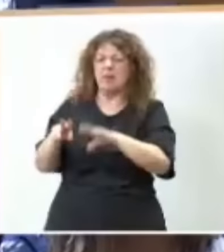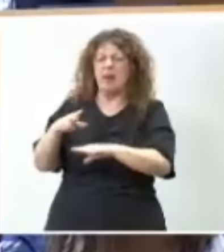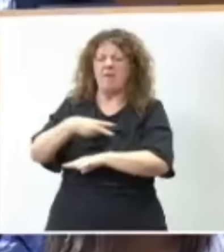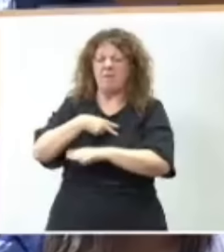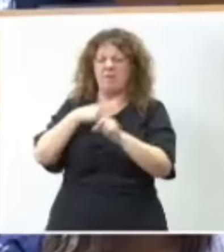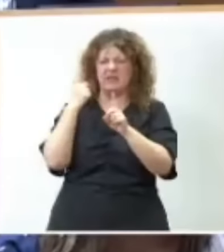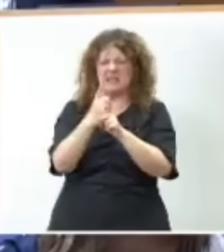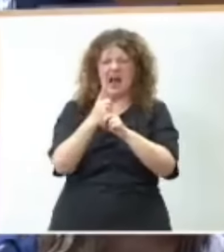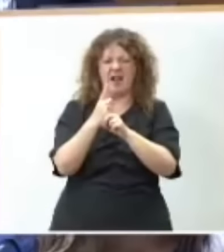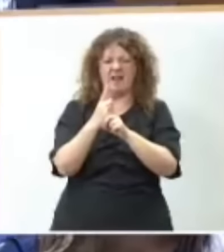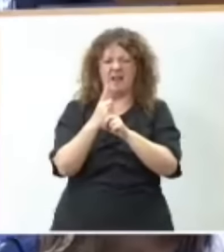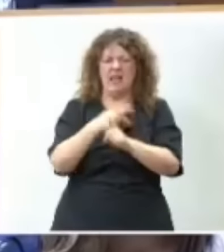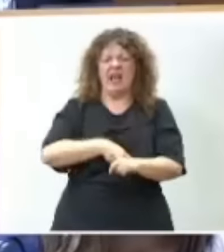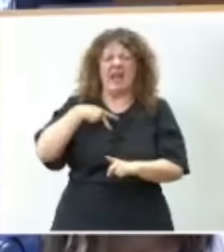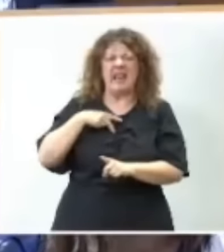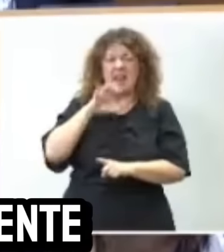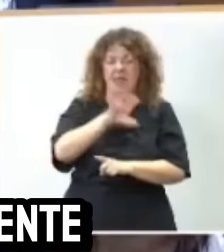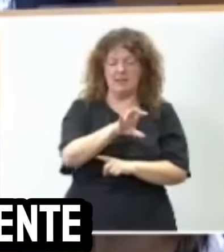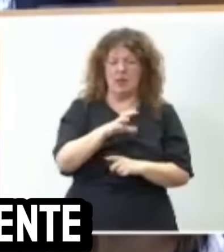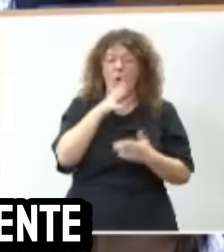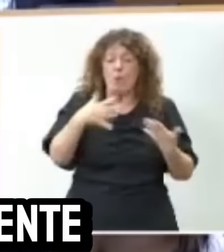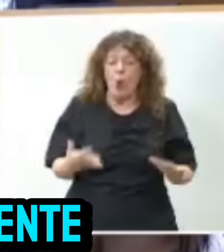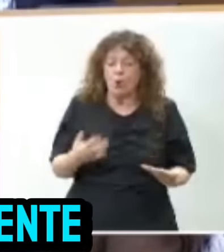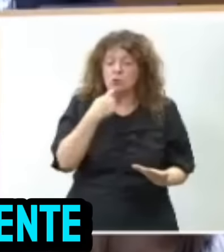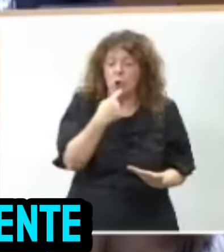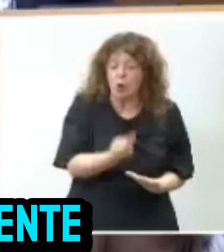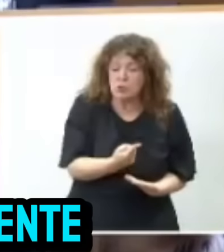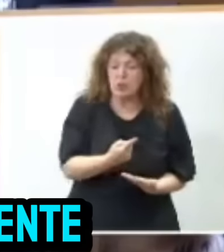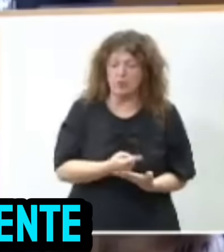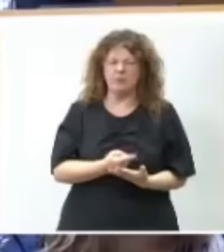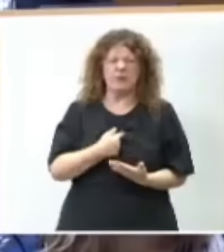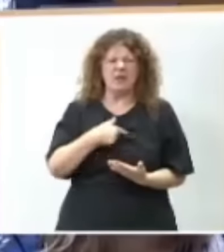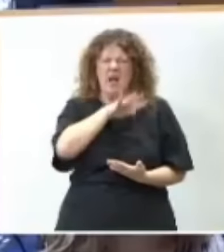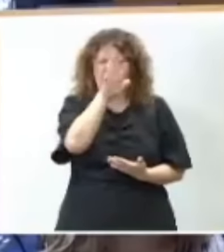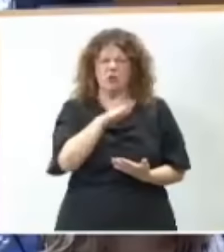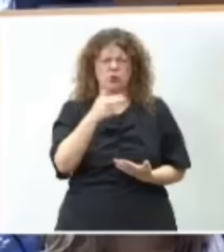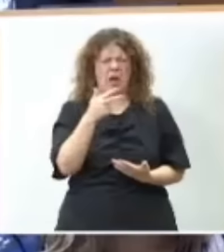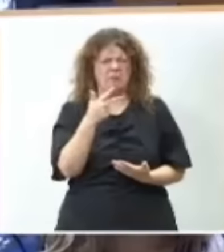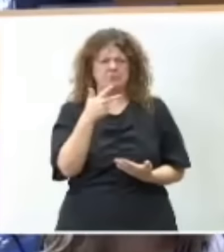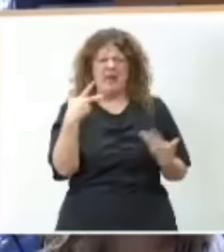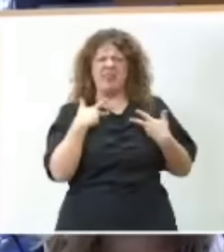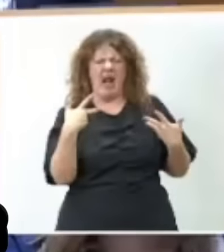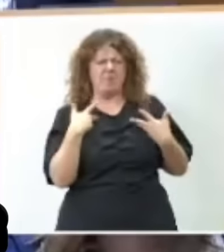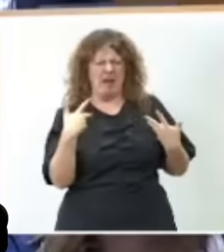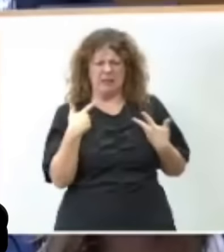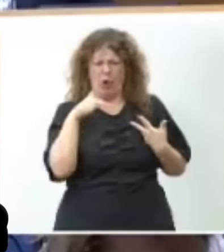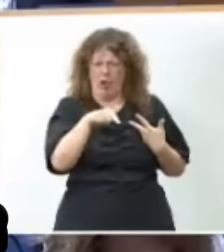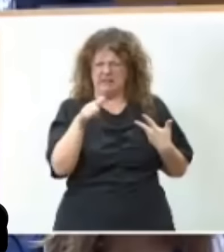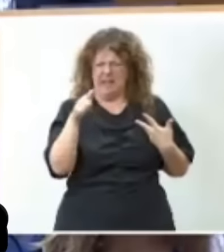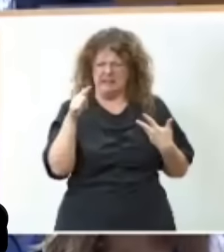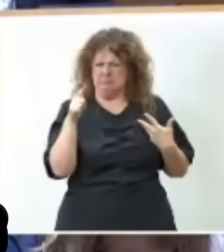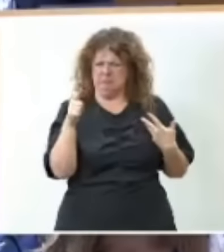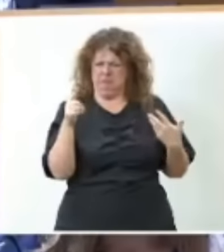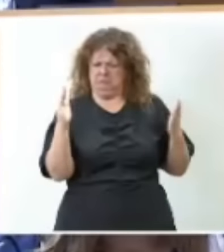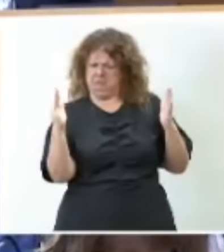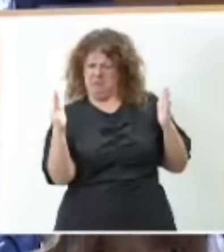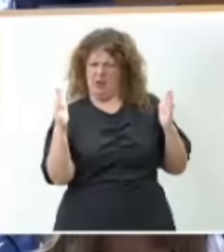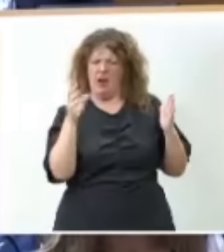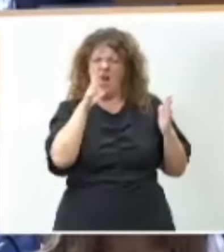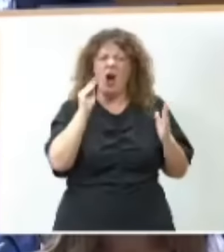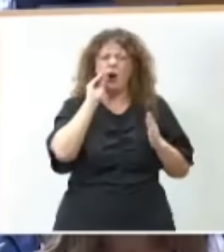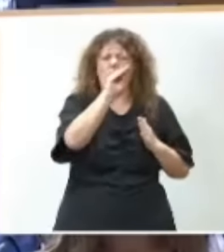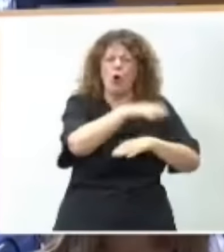general del Estado. Por ello, señorías, resulta también verdaderamente dramático que a estas alturas tengamos que preguntar al